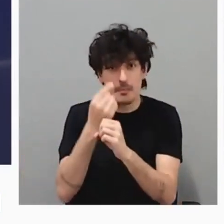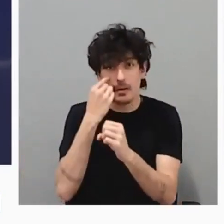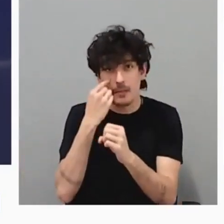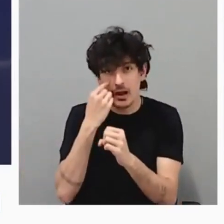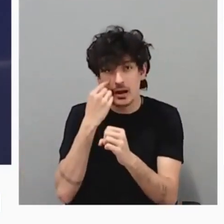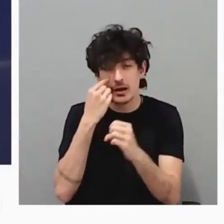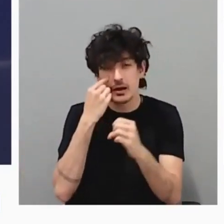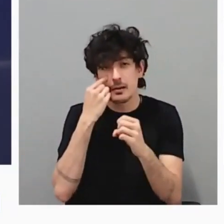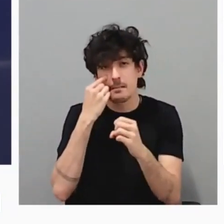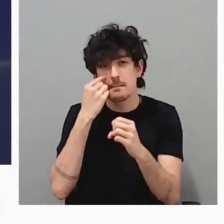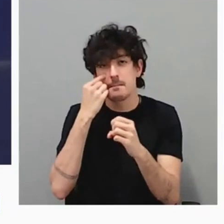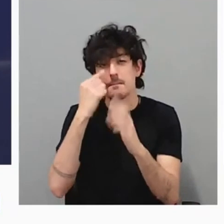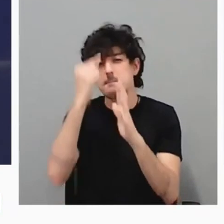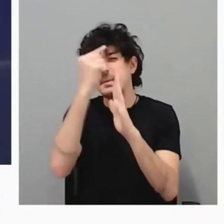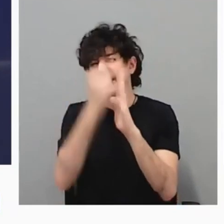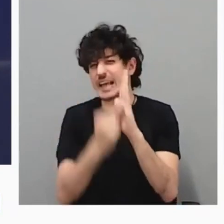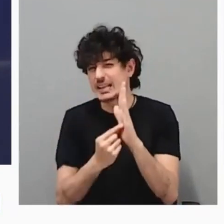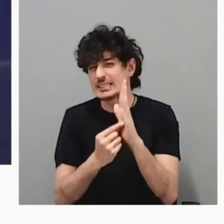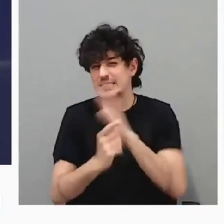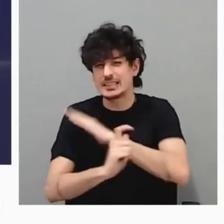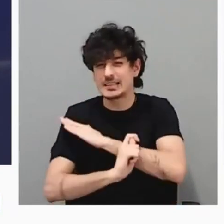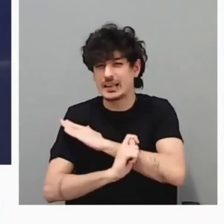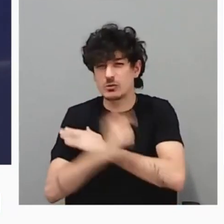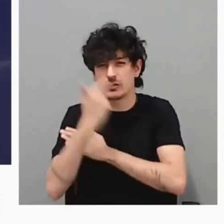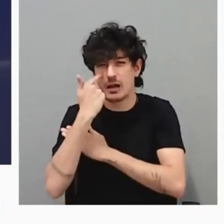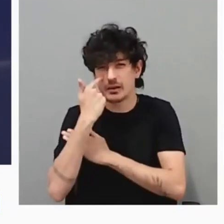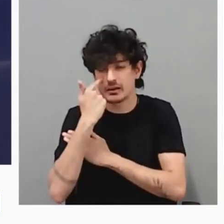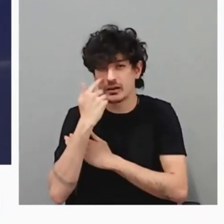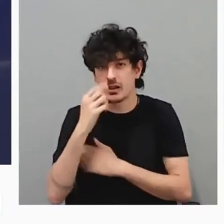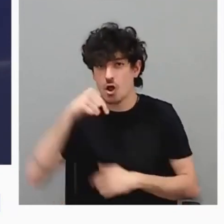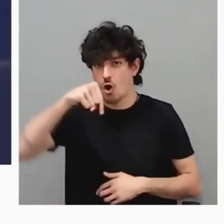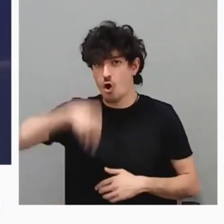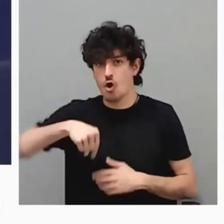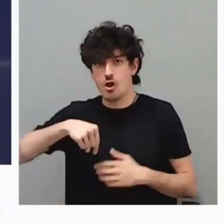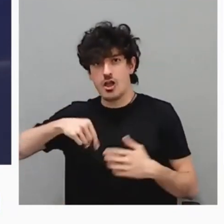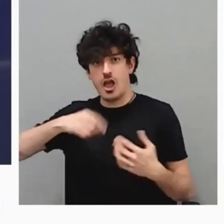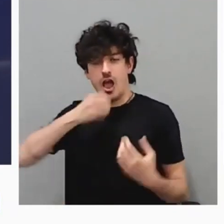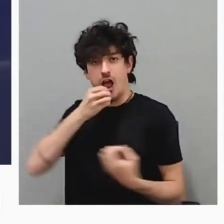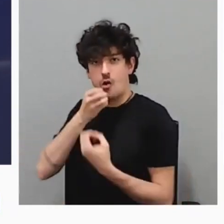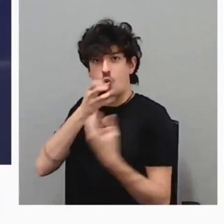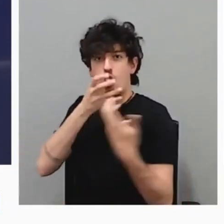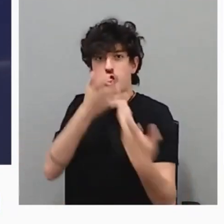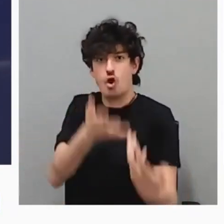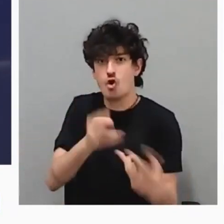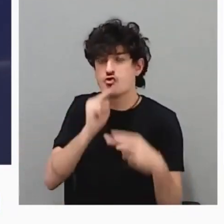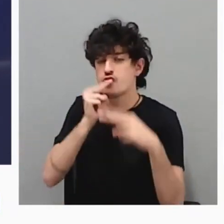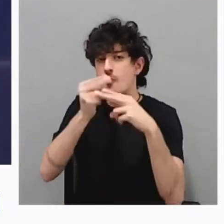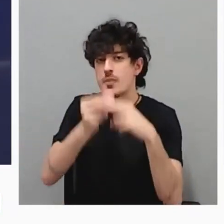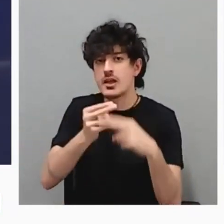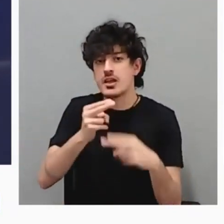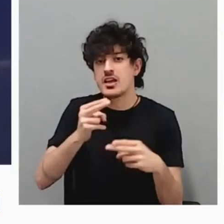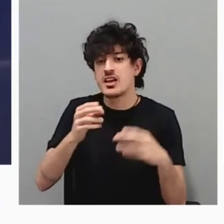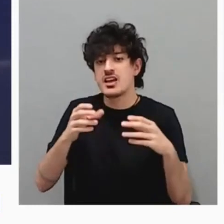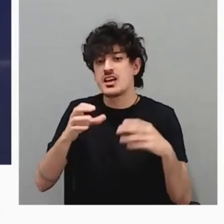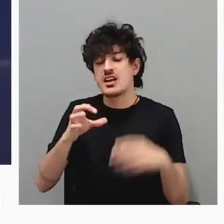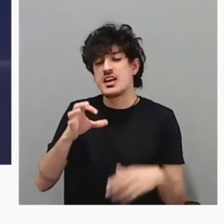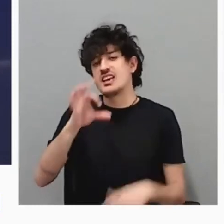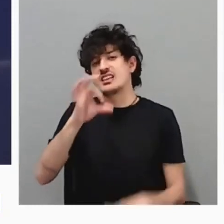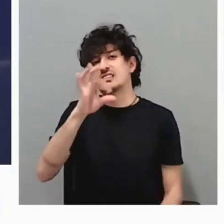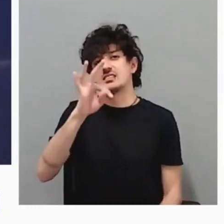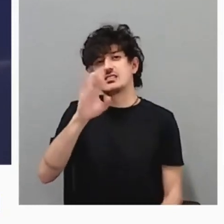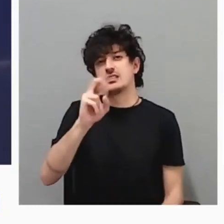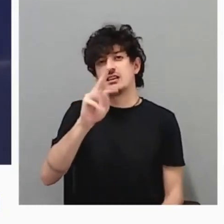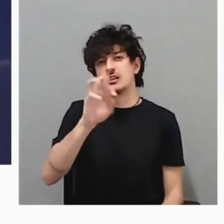hacer una pivotación sobre algo que voy anunciando hoy, que se va a llamar Startups 2030 o Startups